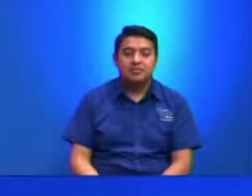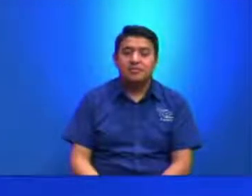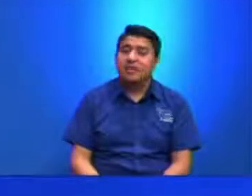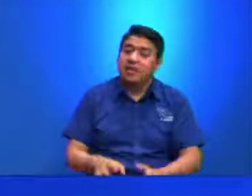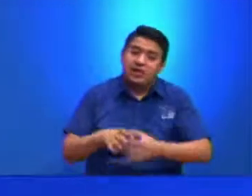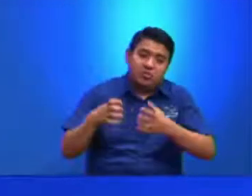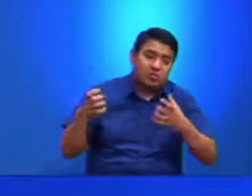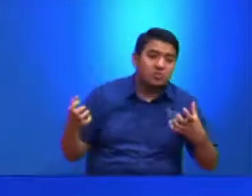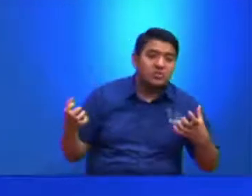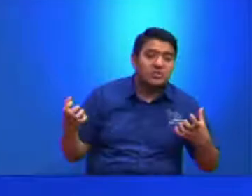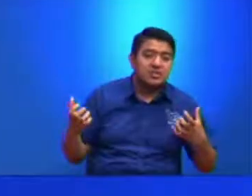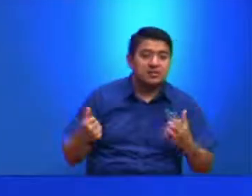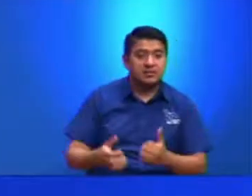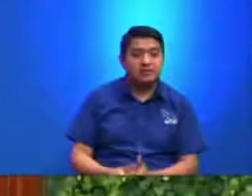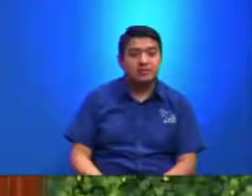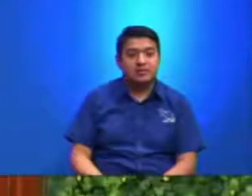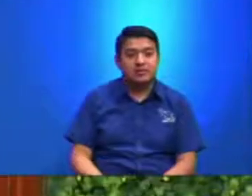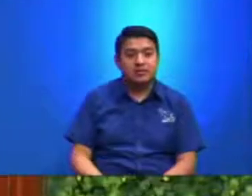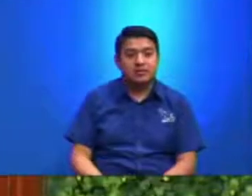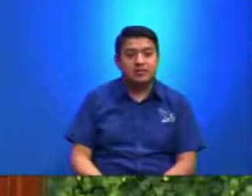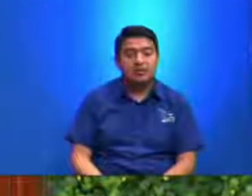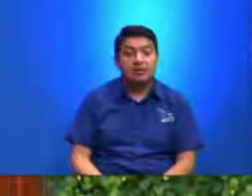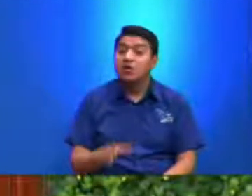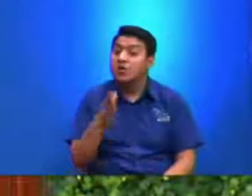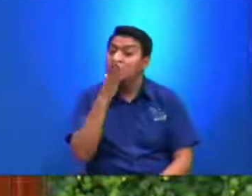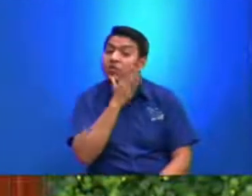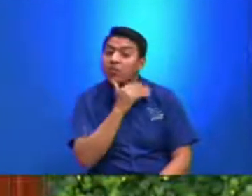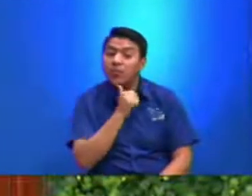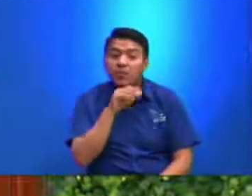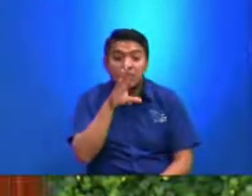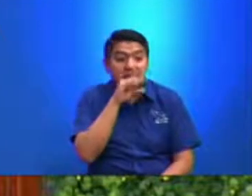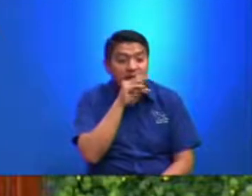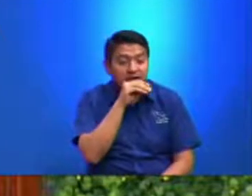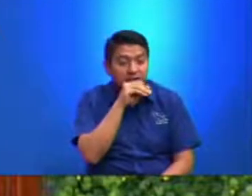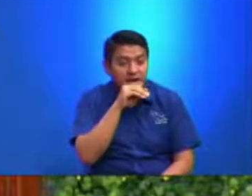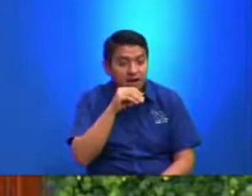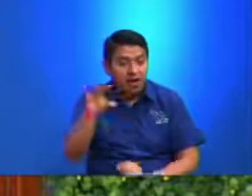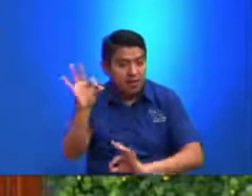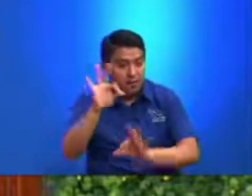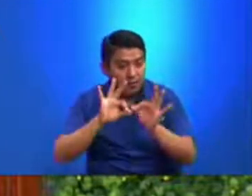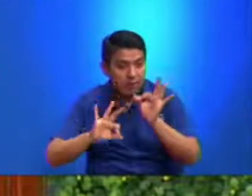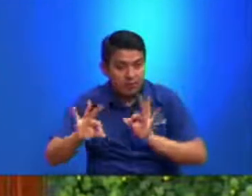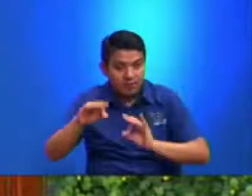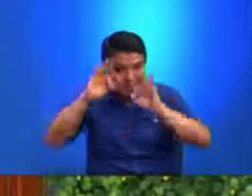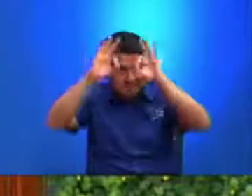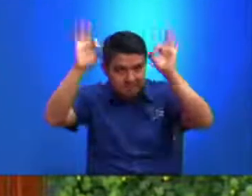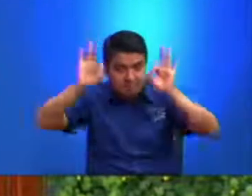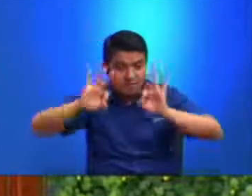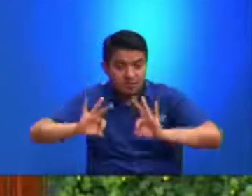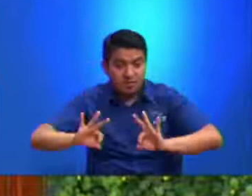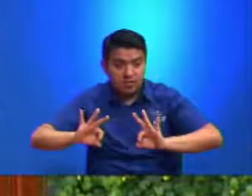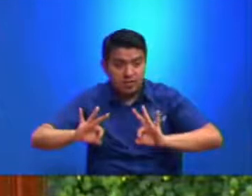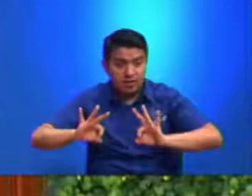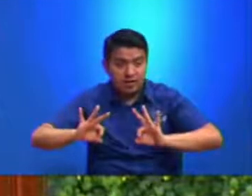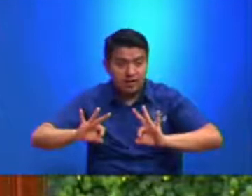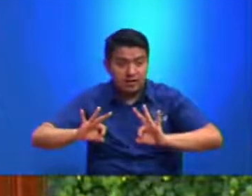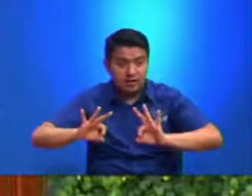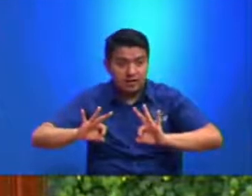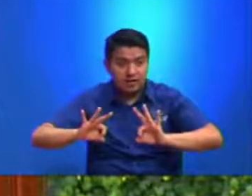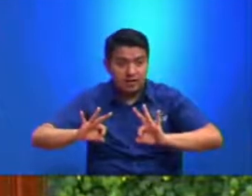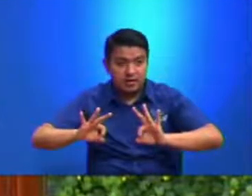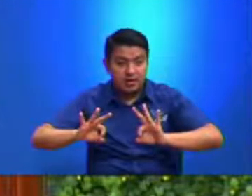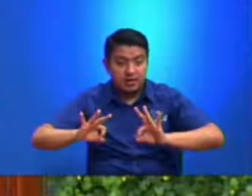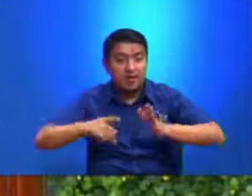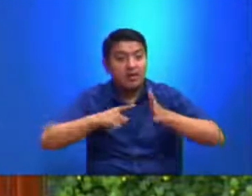entonces, el no poder hablar de alguna forma viene como consecuencia de